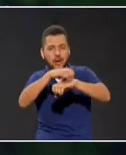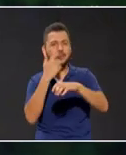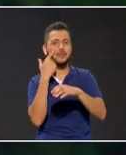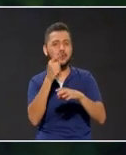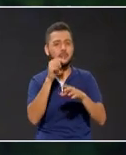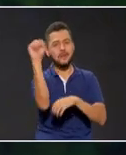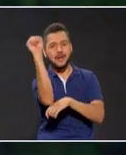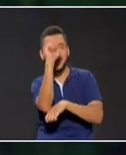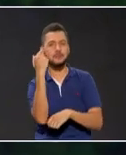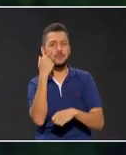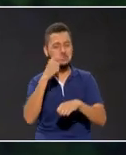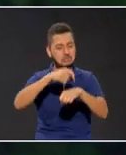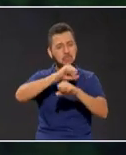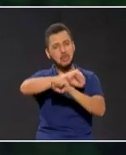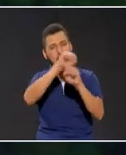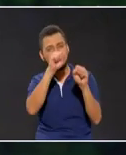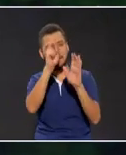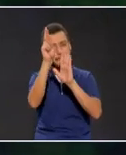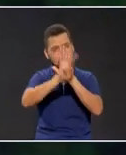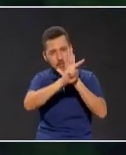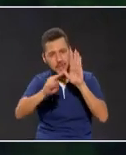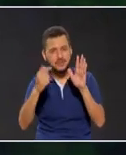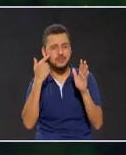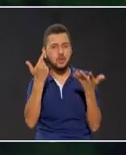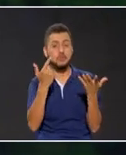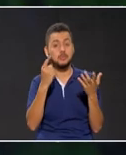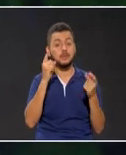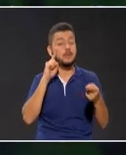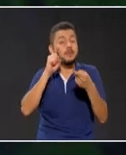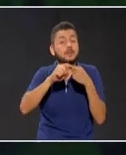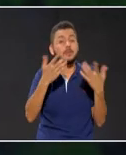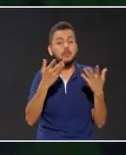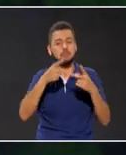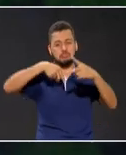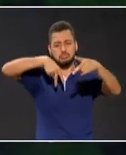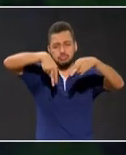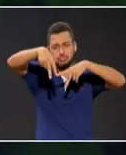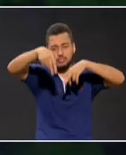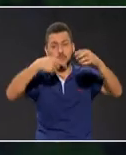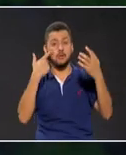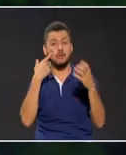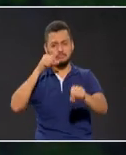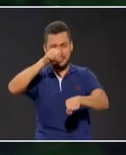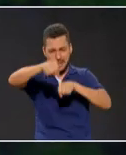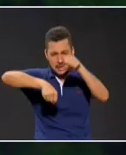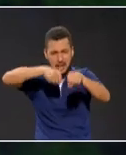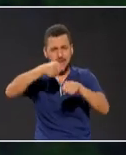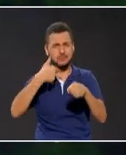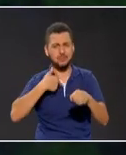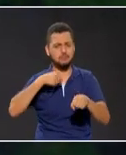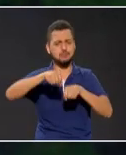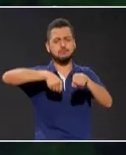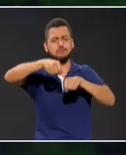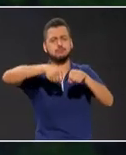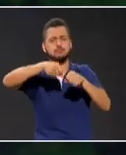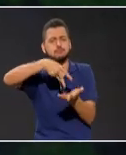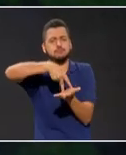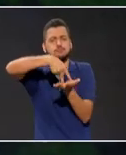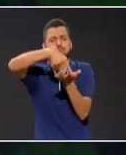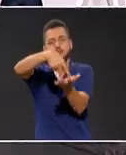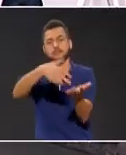movemos más la ciudadanía en redes camineras, en ciclorrutas, y por último, carros compartidos. El carro particular, bienvenido, pero que sea